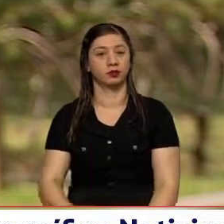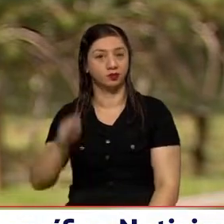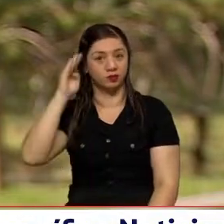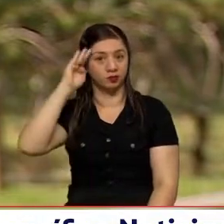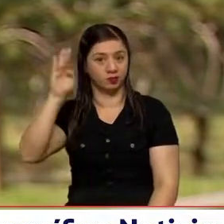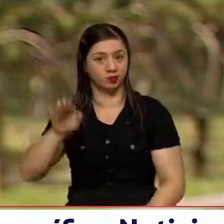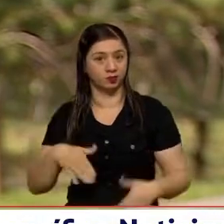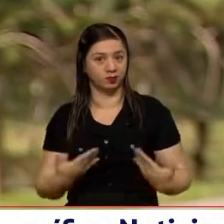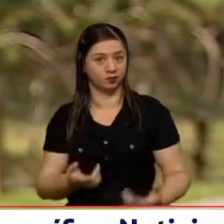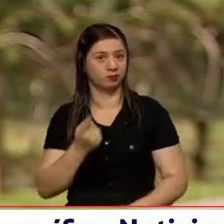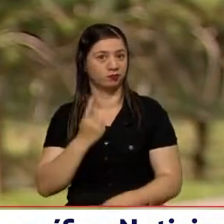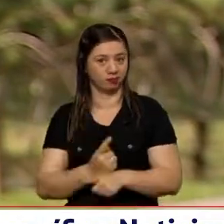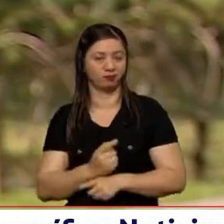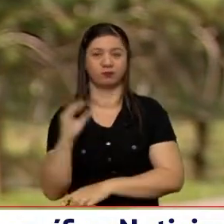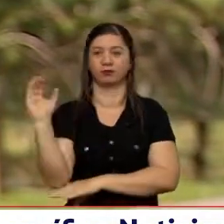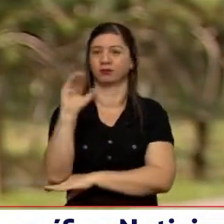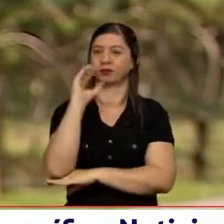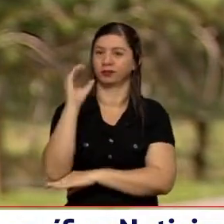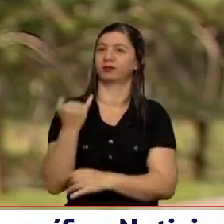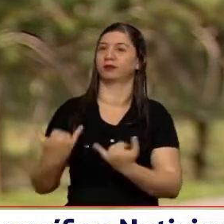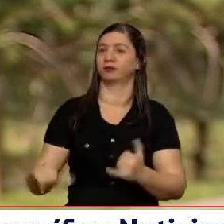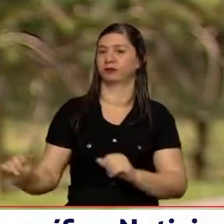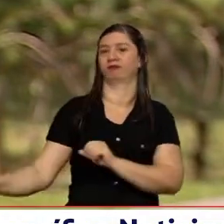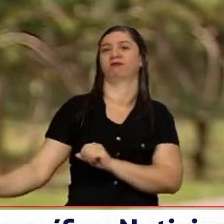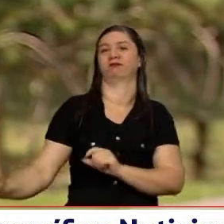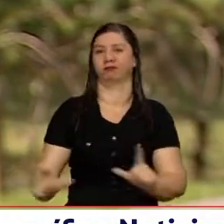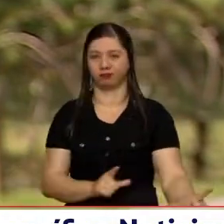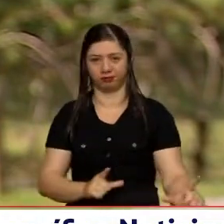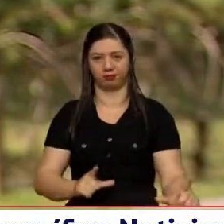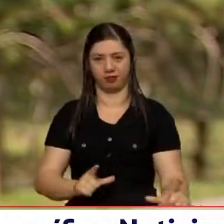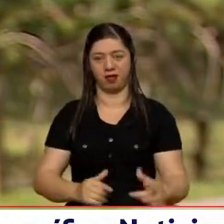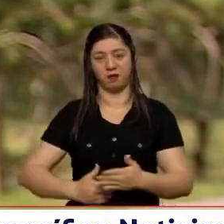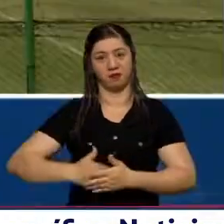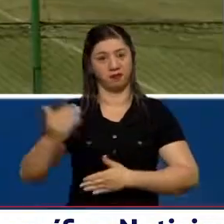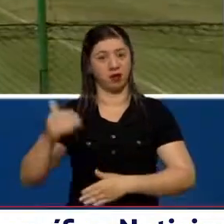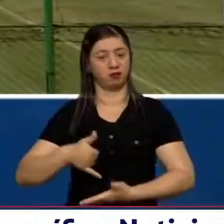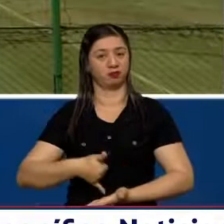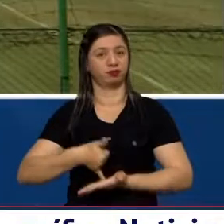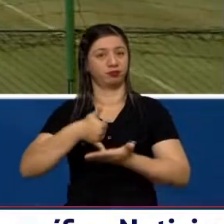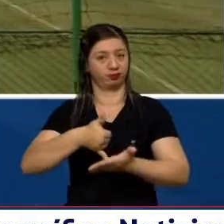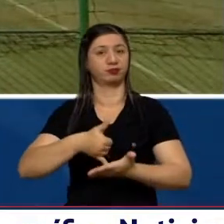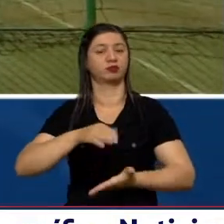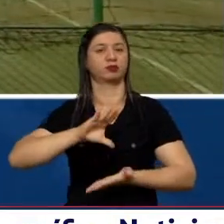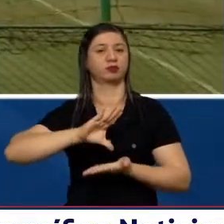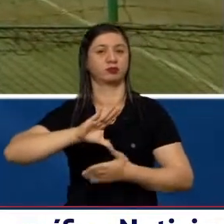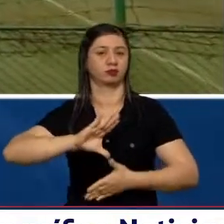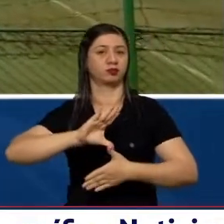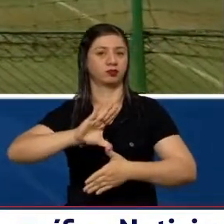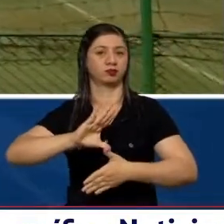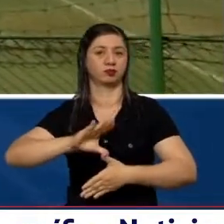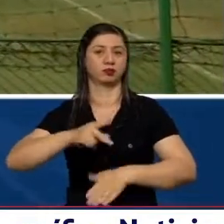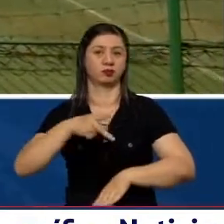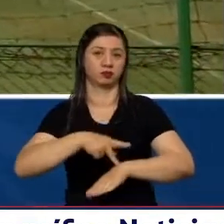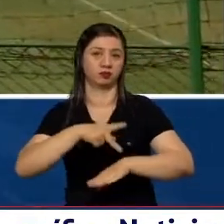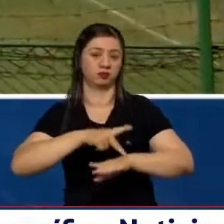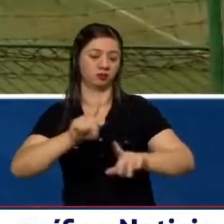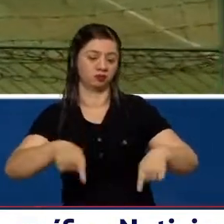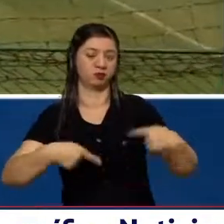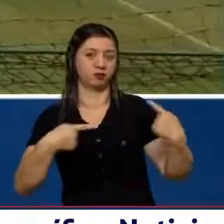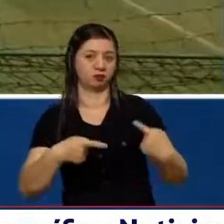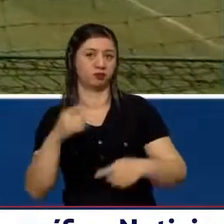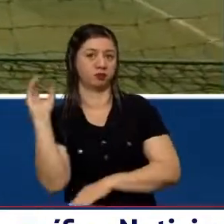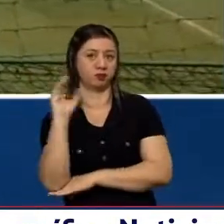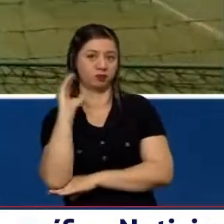Hola, ¿qué tal? Así es, Colombia ya está lista para su debut en la Copa América frente a Paraguay. La tricolor tuvo sus